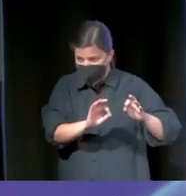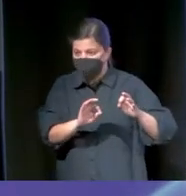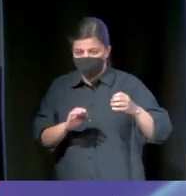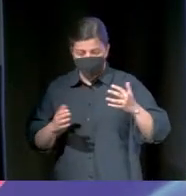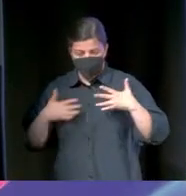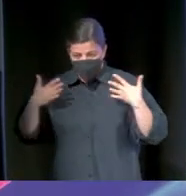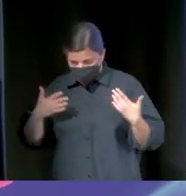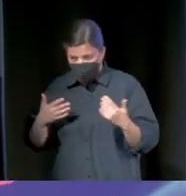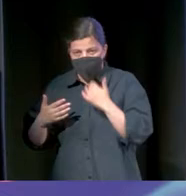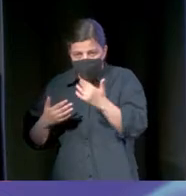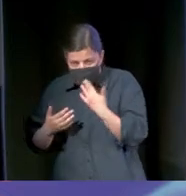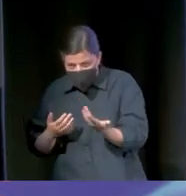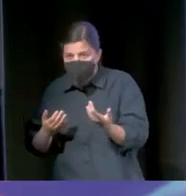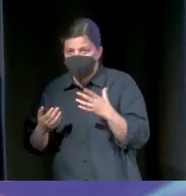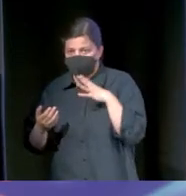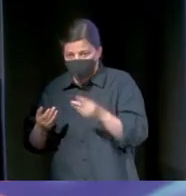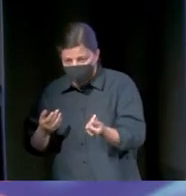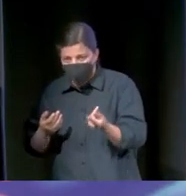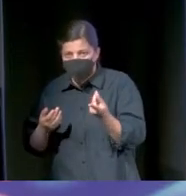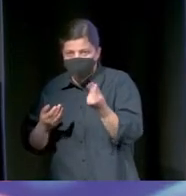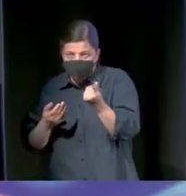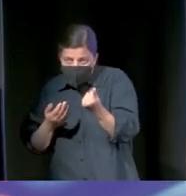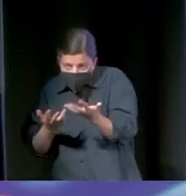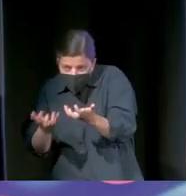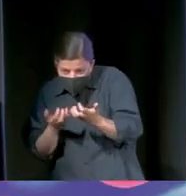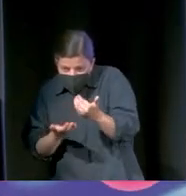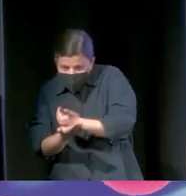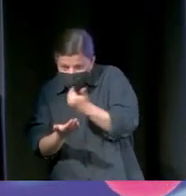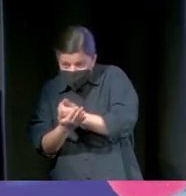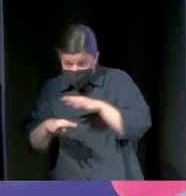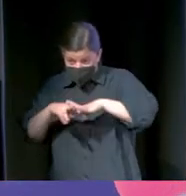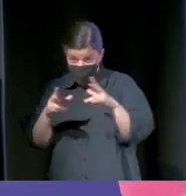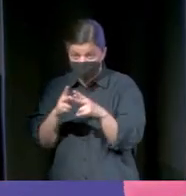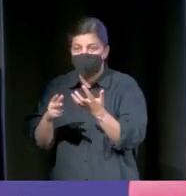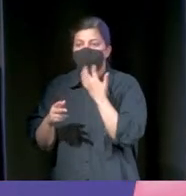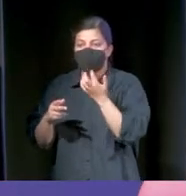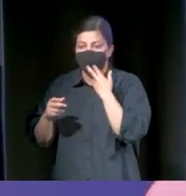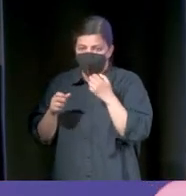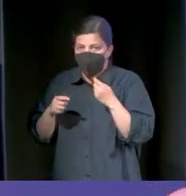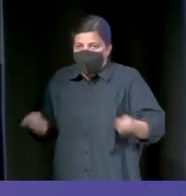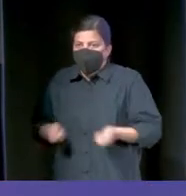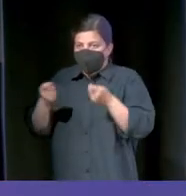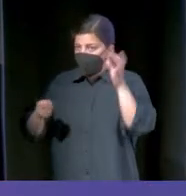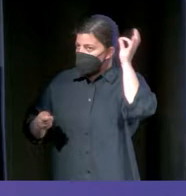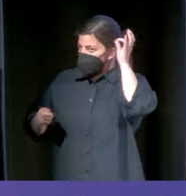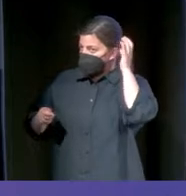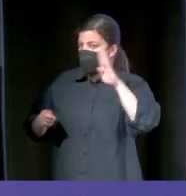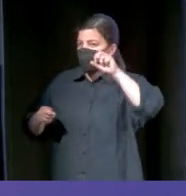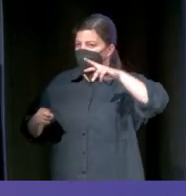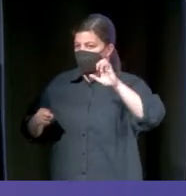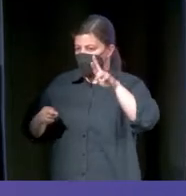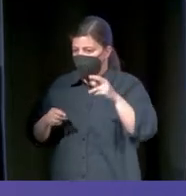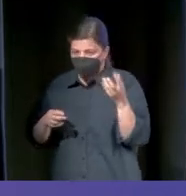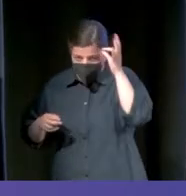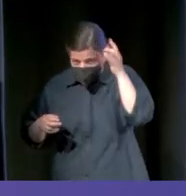repente un soporte de genere beneficio en redes sociales como van a hacer un anuncio de pelo pantene que no entiendo todavía teniendo este